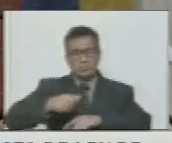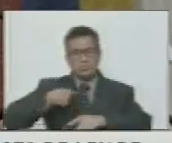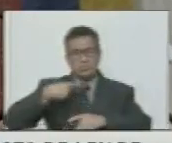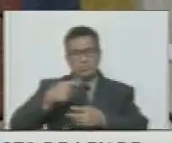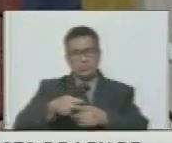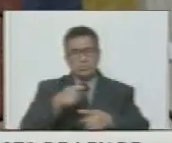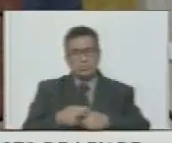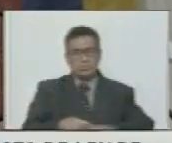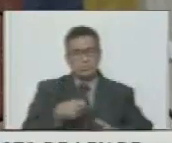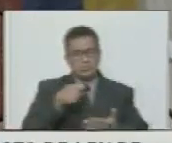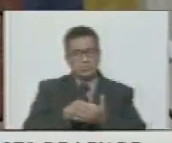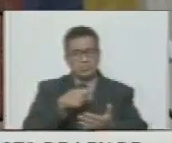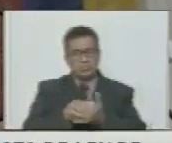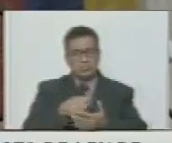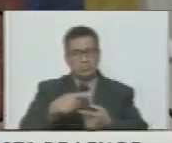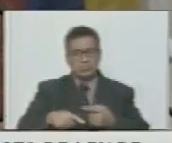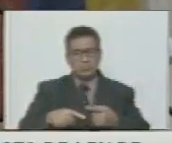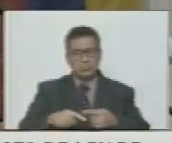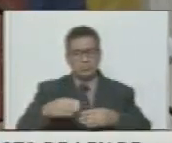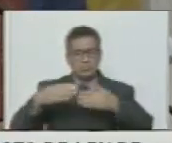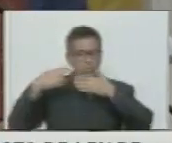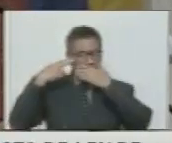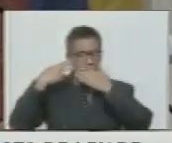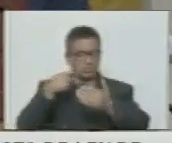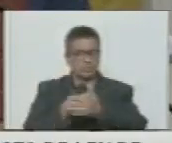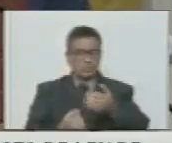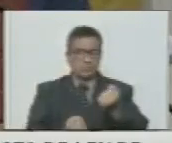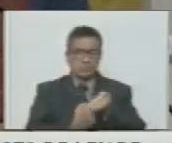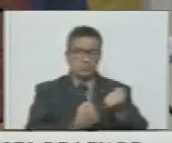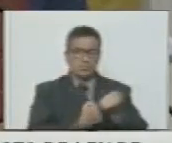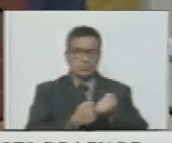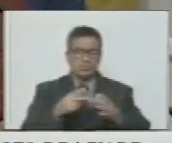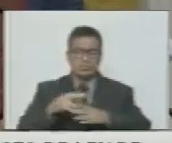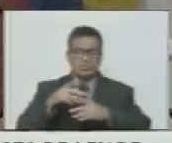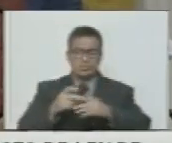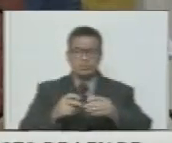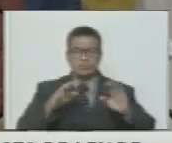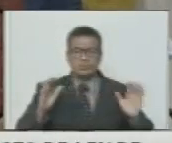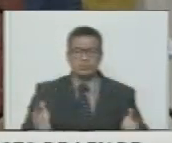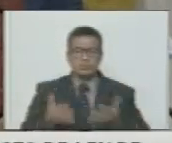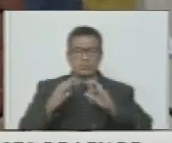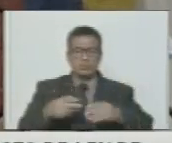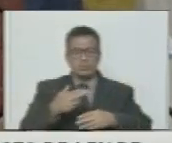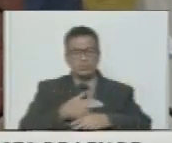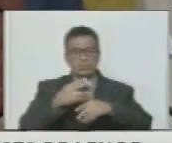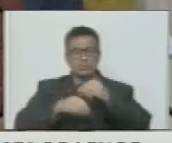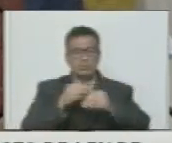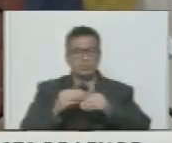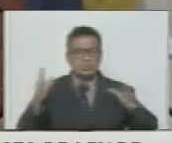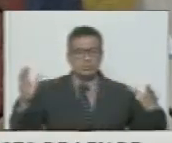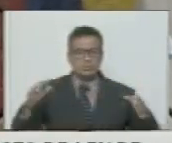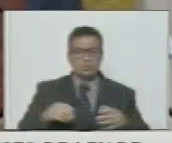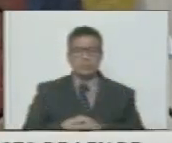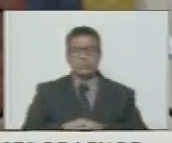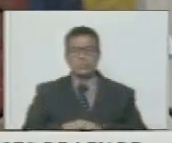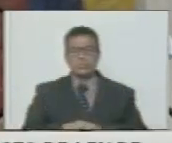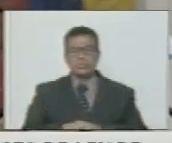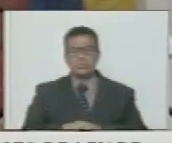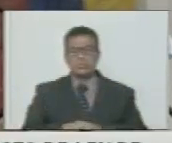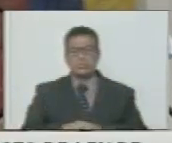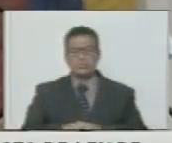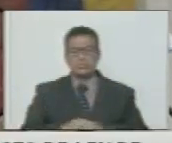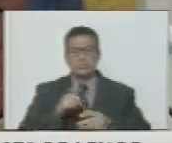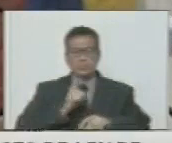legitimación de capitales, financiamiento al terrorismo y financiamiento de la proliferación de armas de destrucción